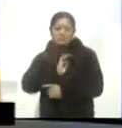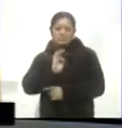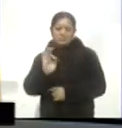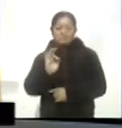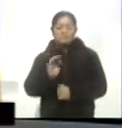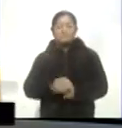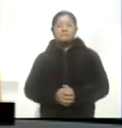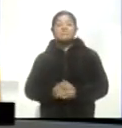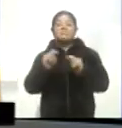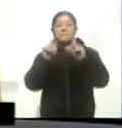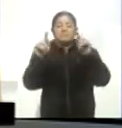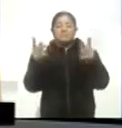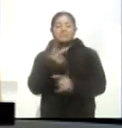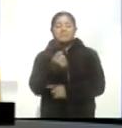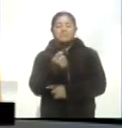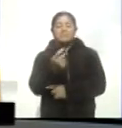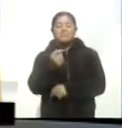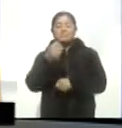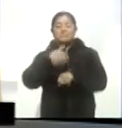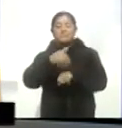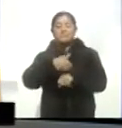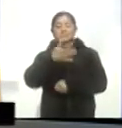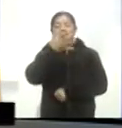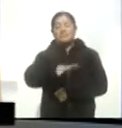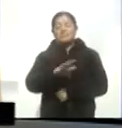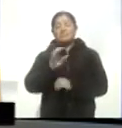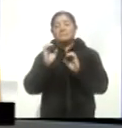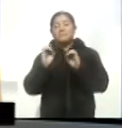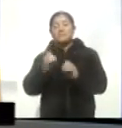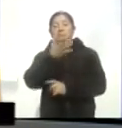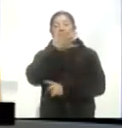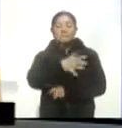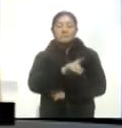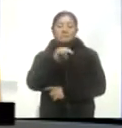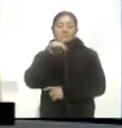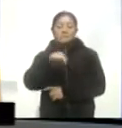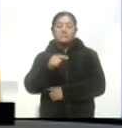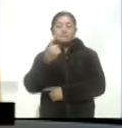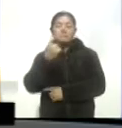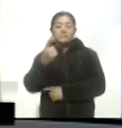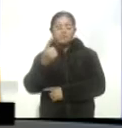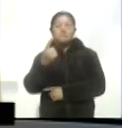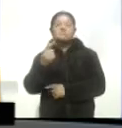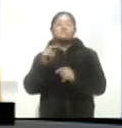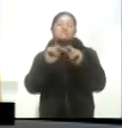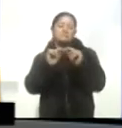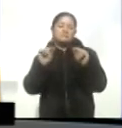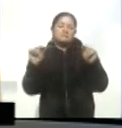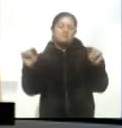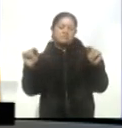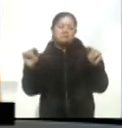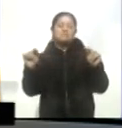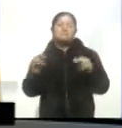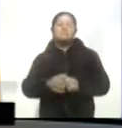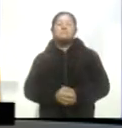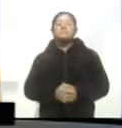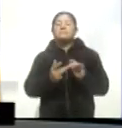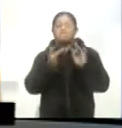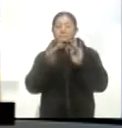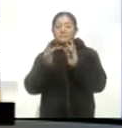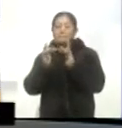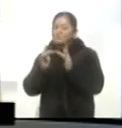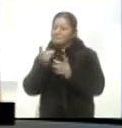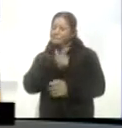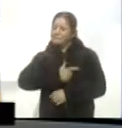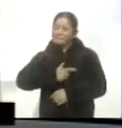nuestra señal de Tlaxcala Televisión, el canal número 10 de su sistema de cable y el canal 10.1 de la señal abierta. Y con mucho gusto estamos